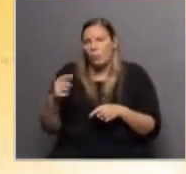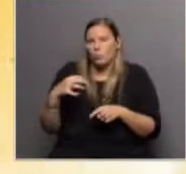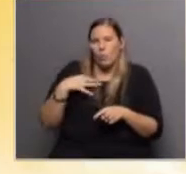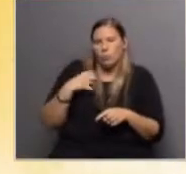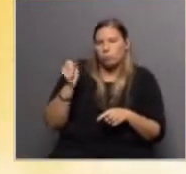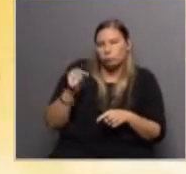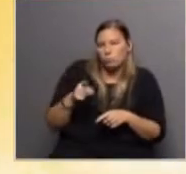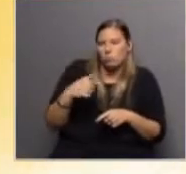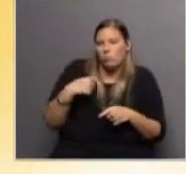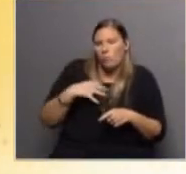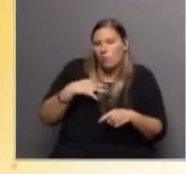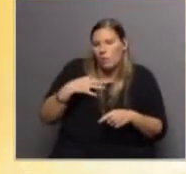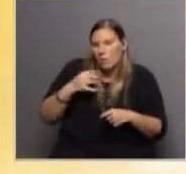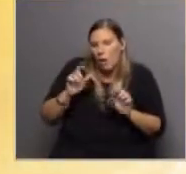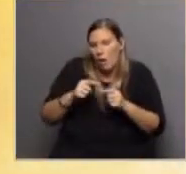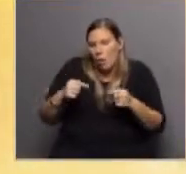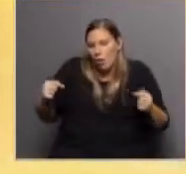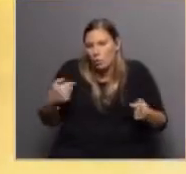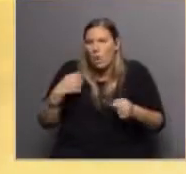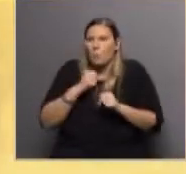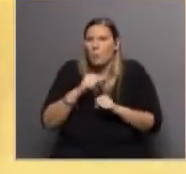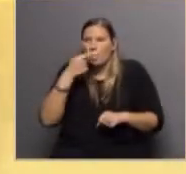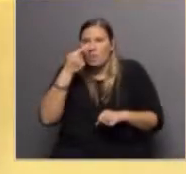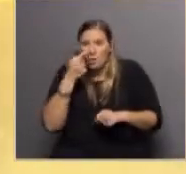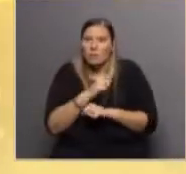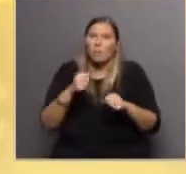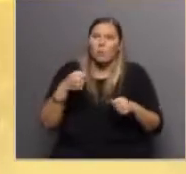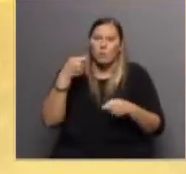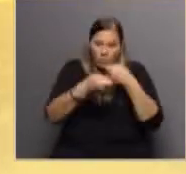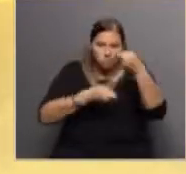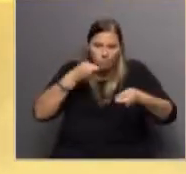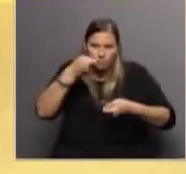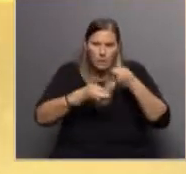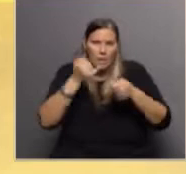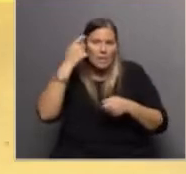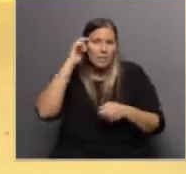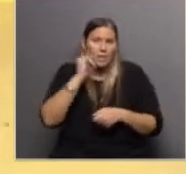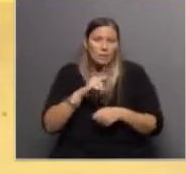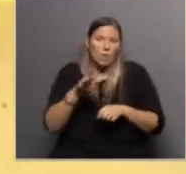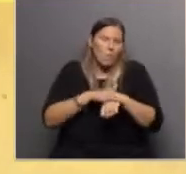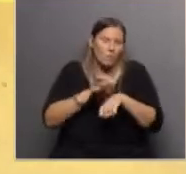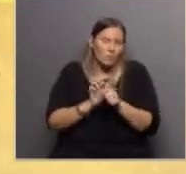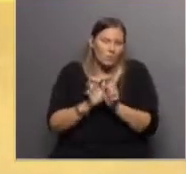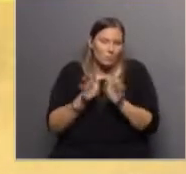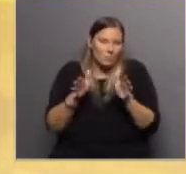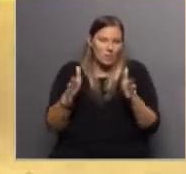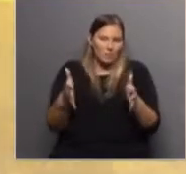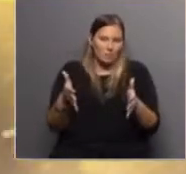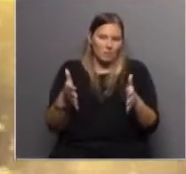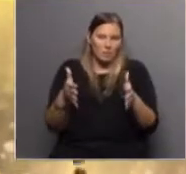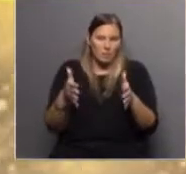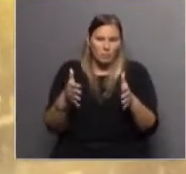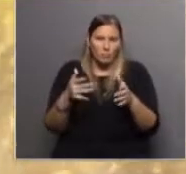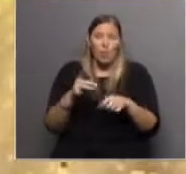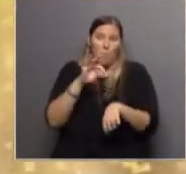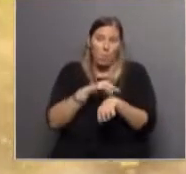los intereses, lo que podía aportar o lo que sentía que podía aportar según el momento de la pandemia, con un gran aporte de